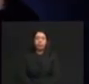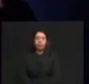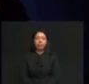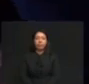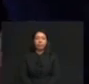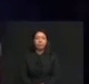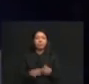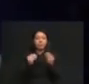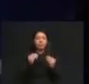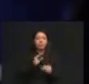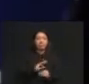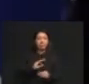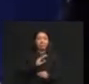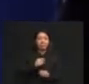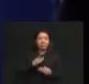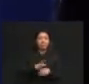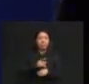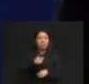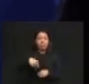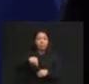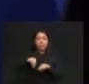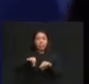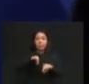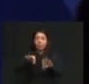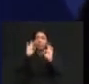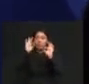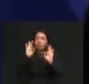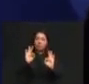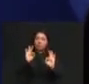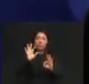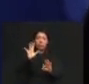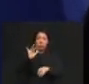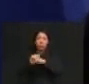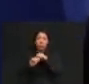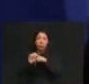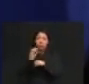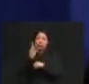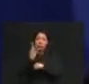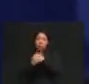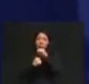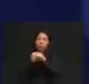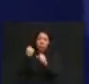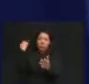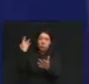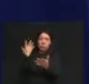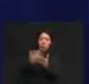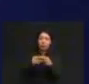Muchísimas felicidades por el gran trabajo que han realizado durante más de 53 años.